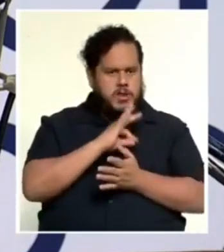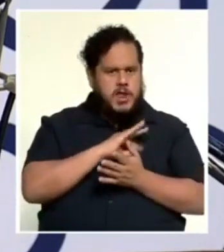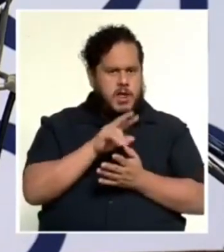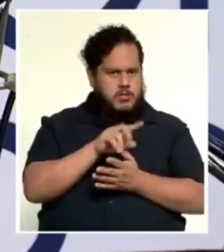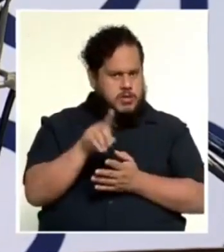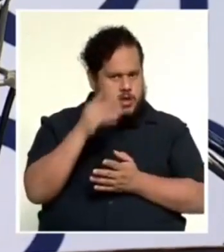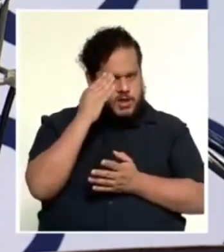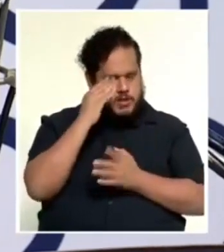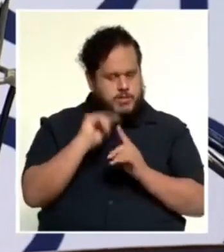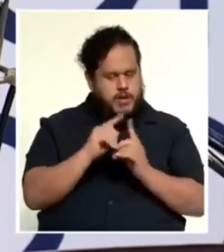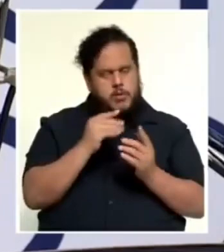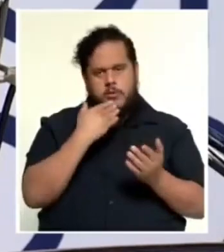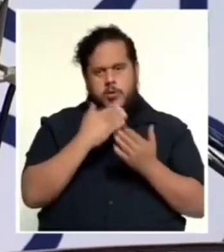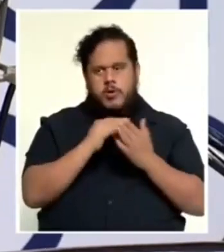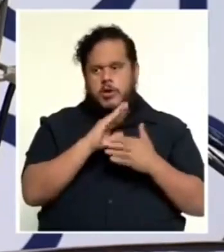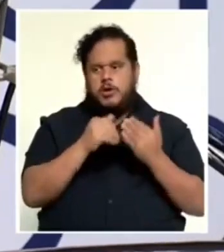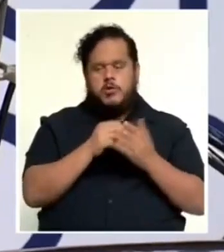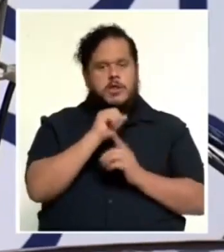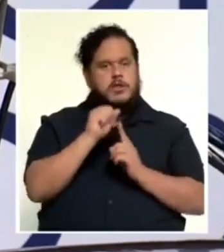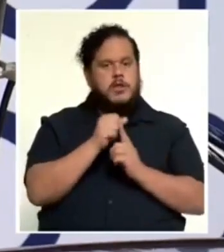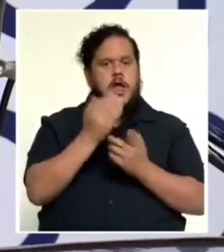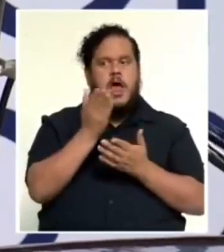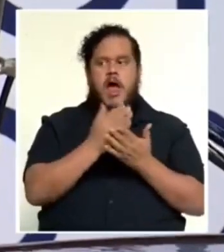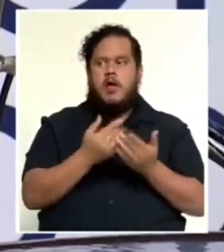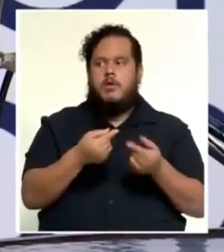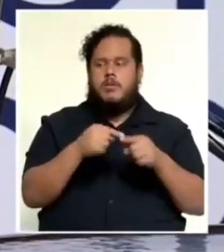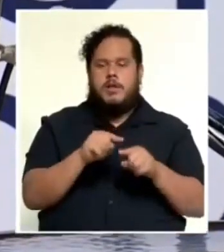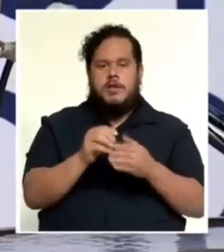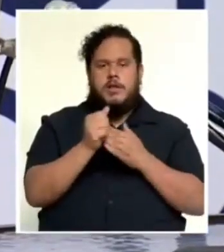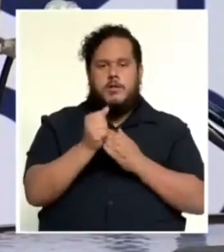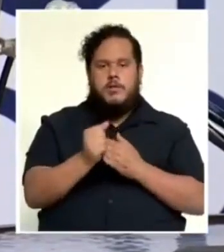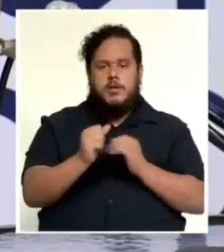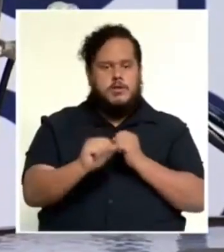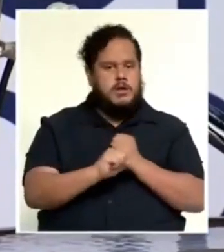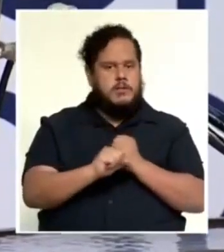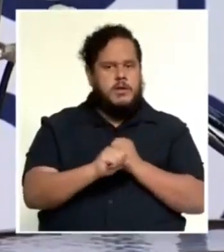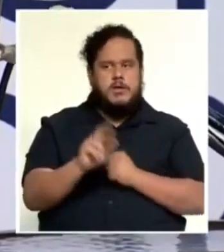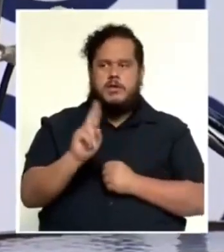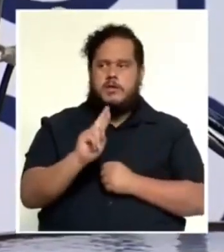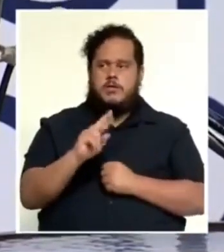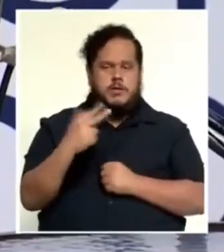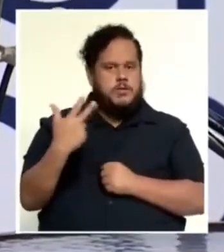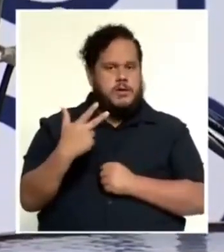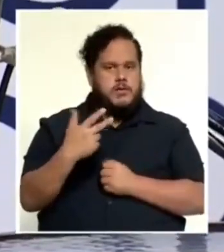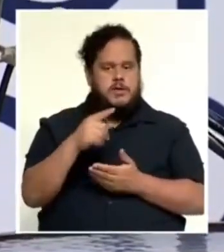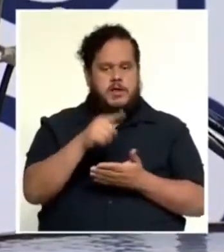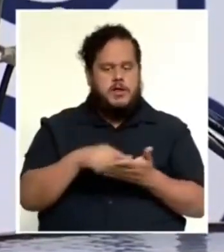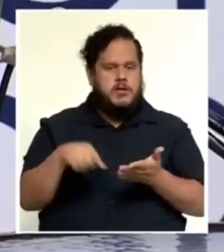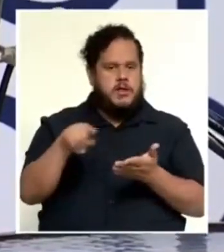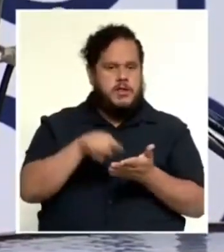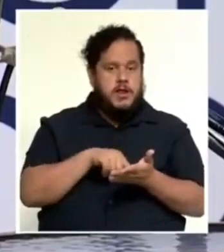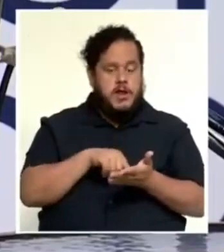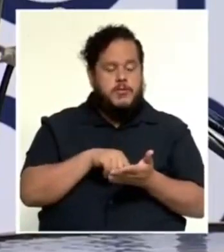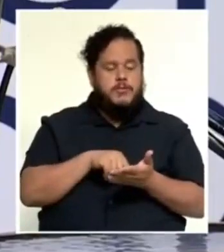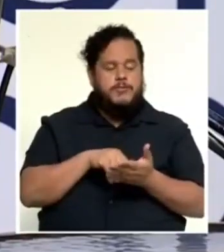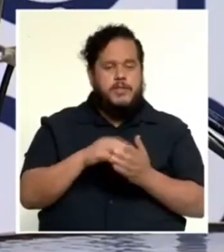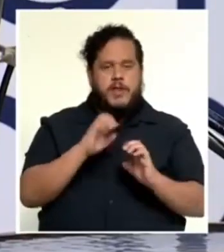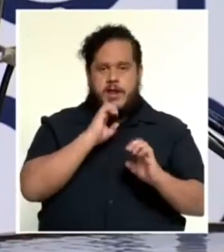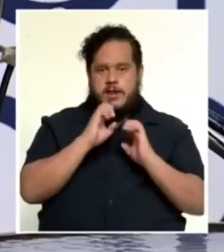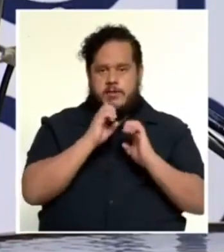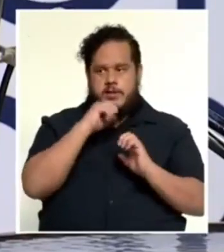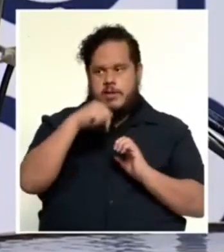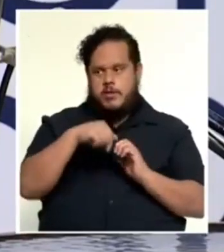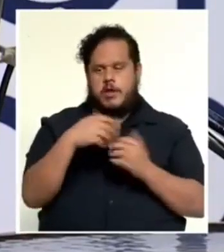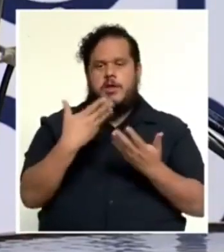ustedes saben. Pero bueno, en todo caso, algo ocurre en el comando de campaña de Rodrigo Chávez, que nos cancelaron la entrevista de hoy, que sabemos que